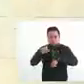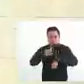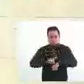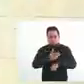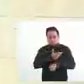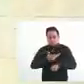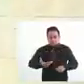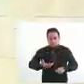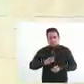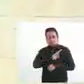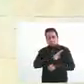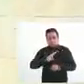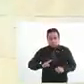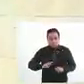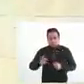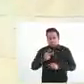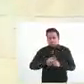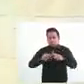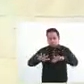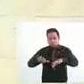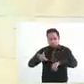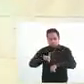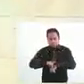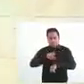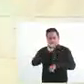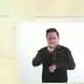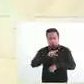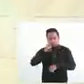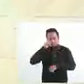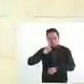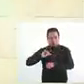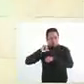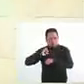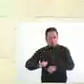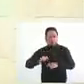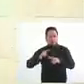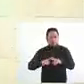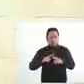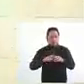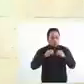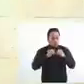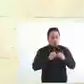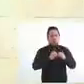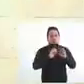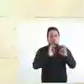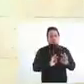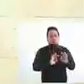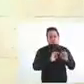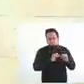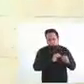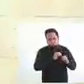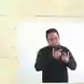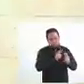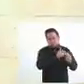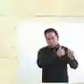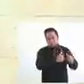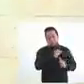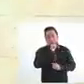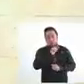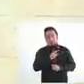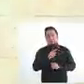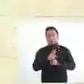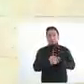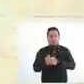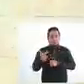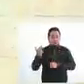presidentes municipales presentes, a los titulares de los órganos constitucionalmente autónomos, medios de